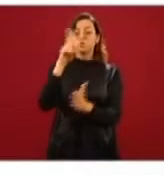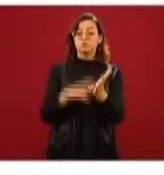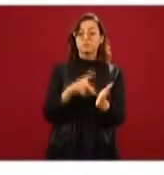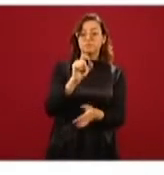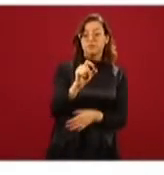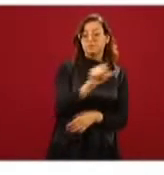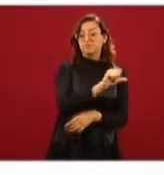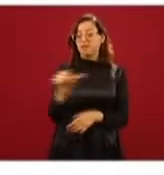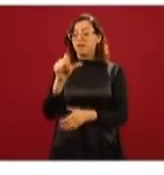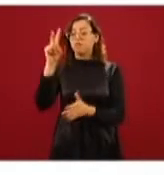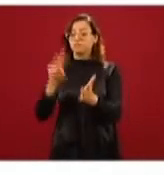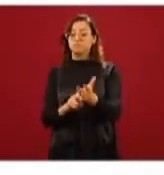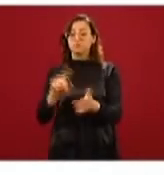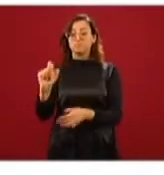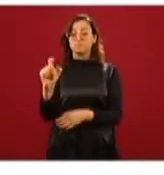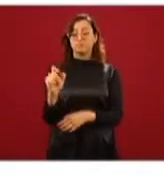2020-2024